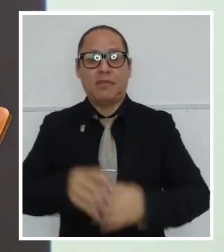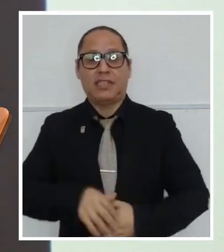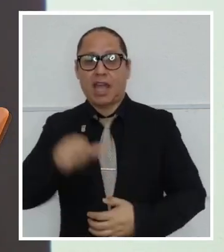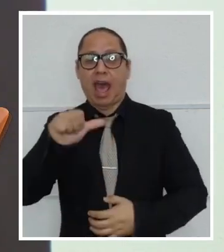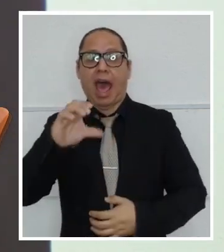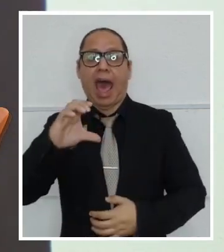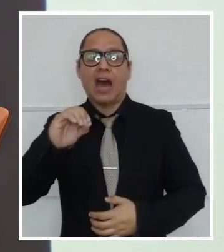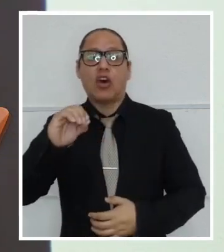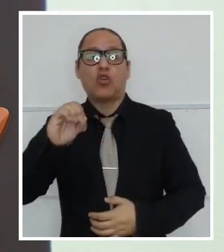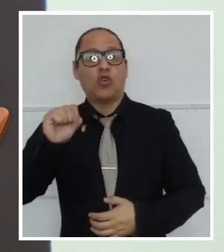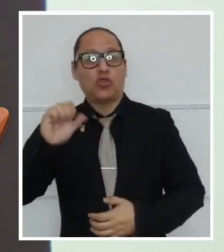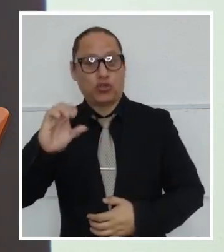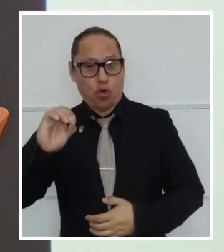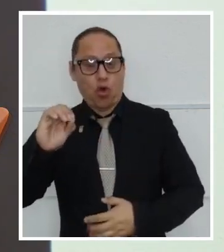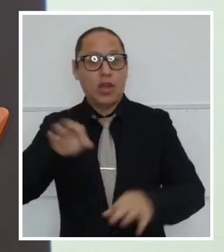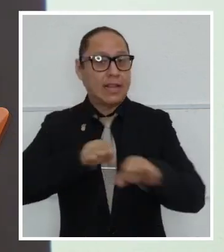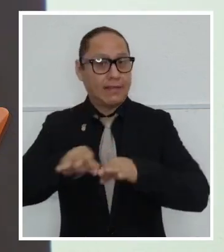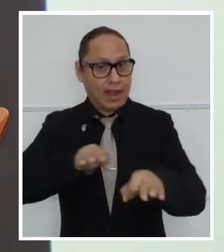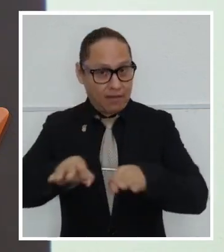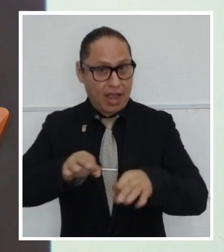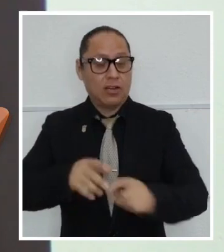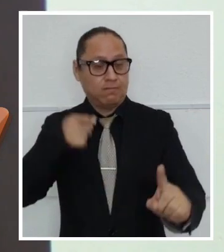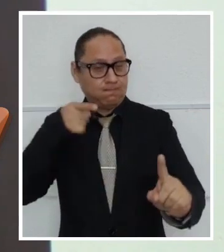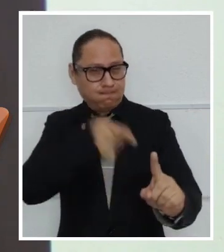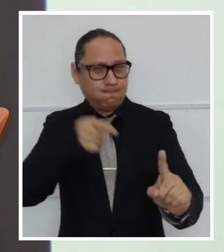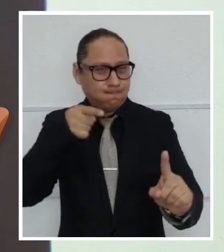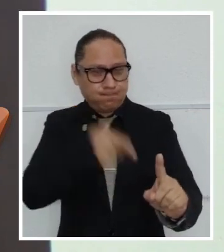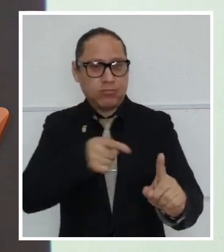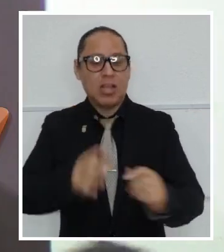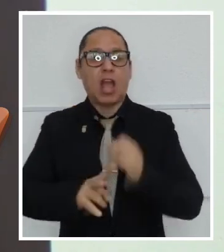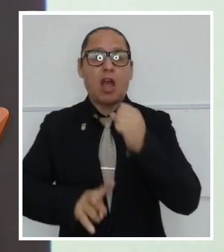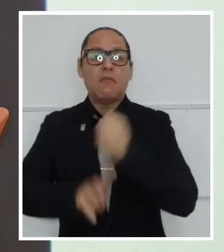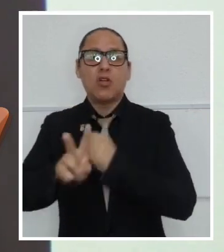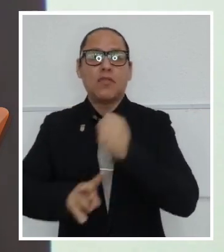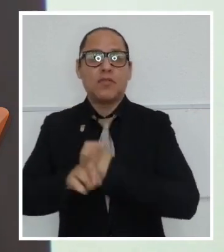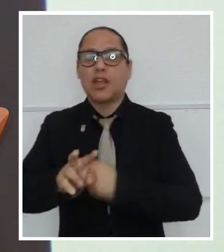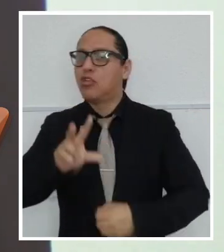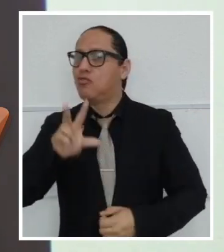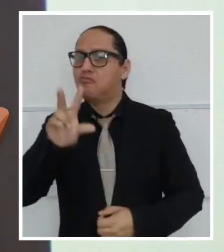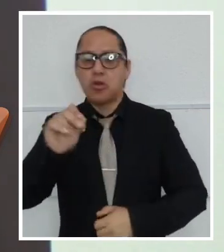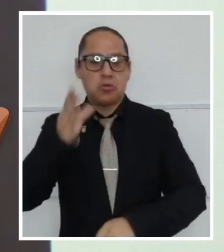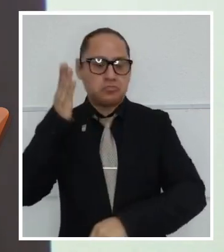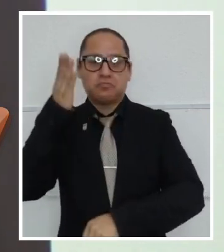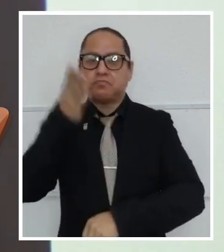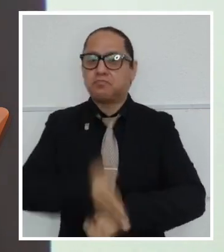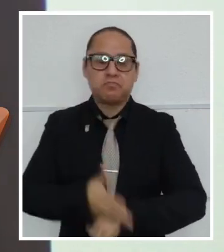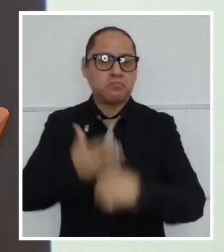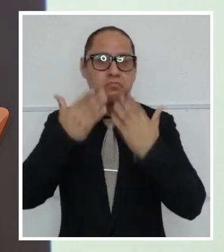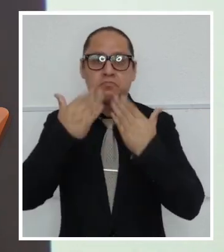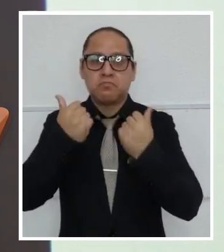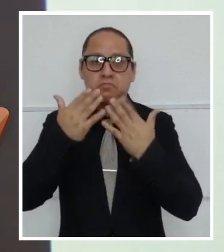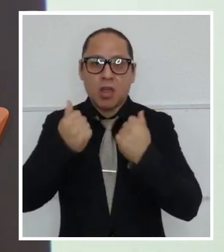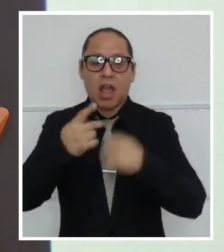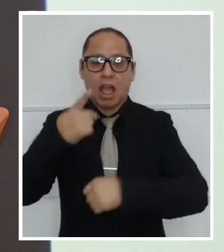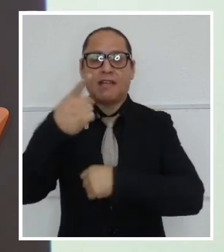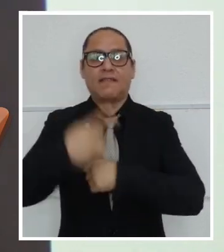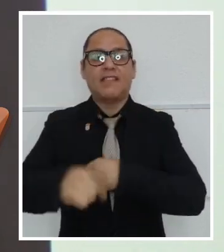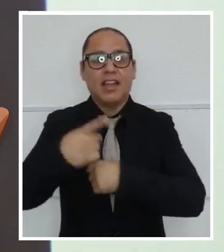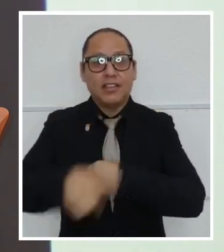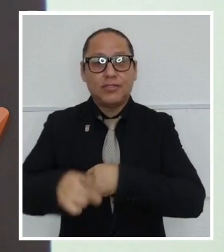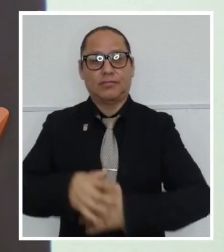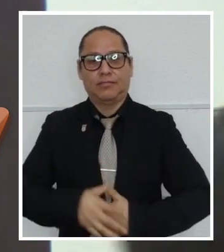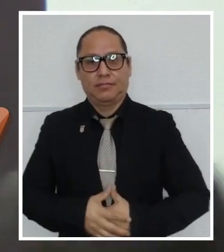sexual en el trabajo es un tipo de violencia que no recibe una pena equiparable al daño que